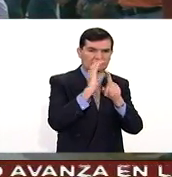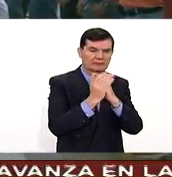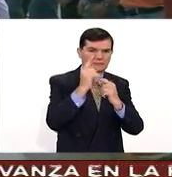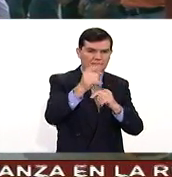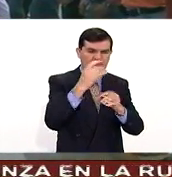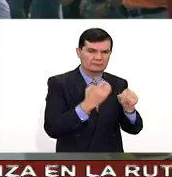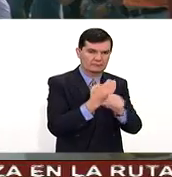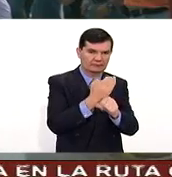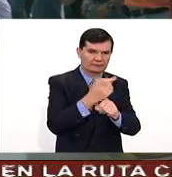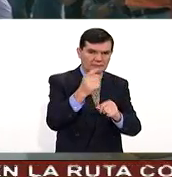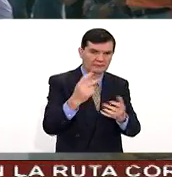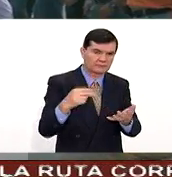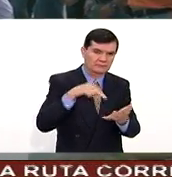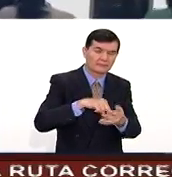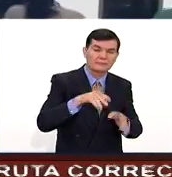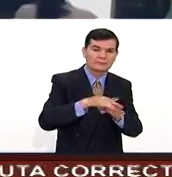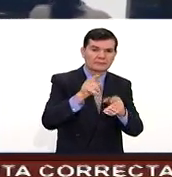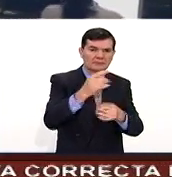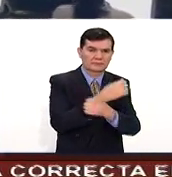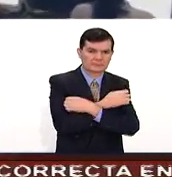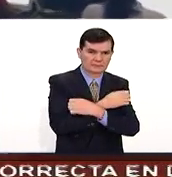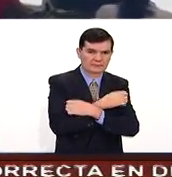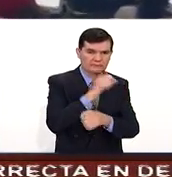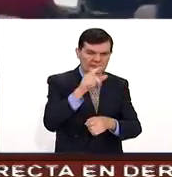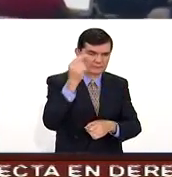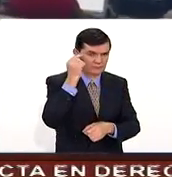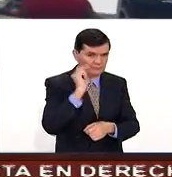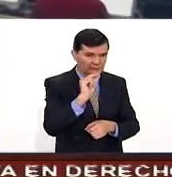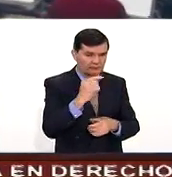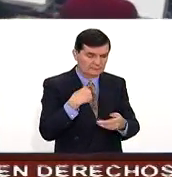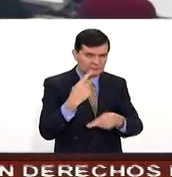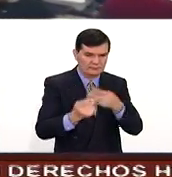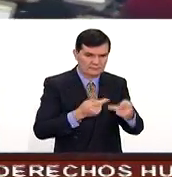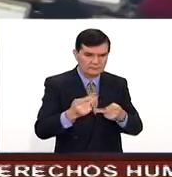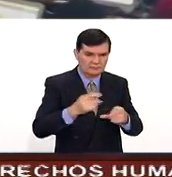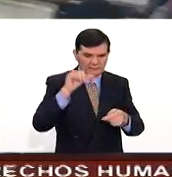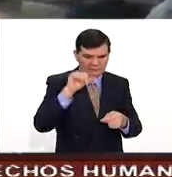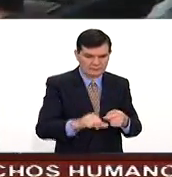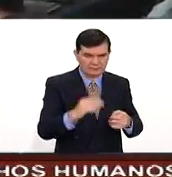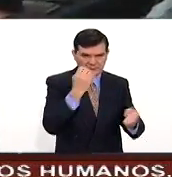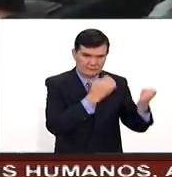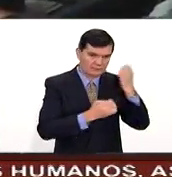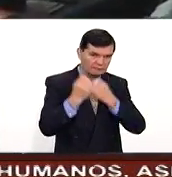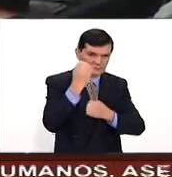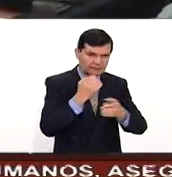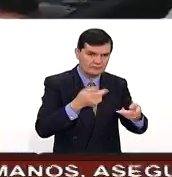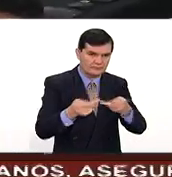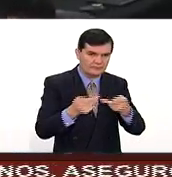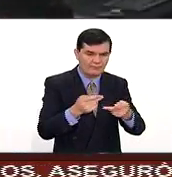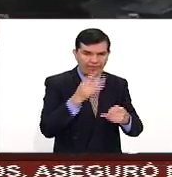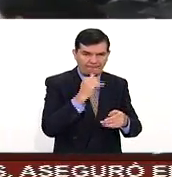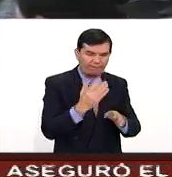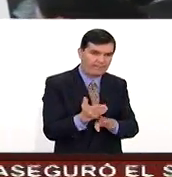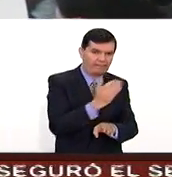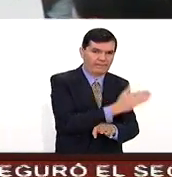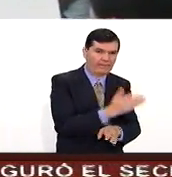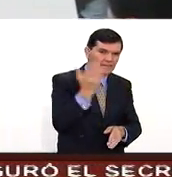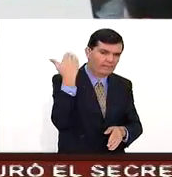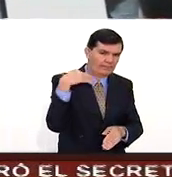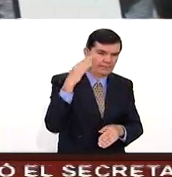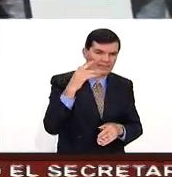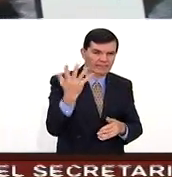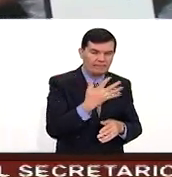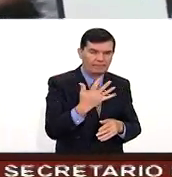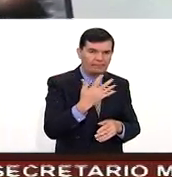Estado. Por otra parte, las autoridades educativas de este estado reprogramaron para hoy la evaluación educativa que no pudieron realizar los maestros